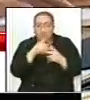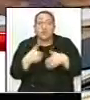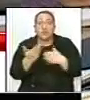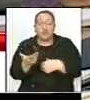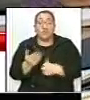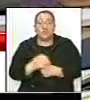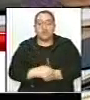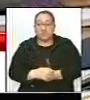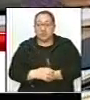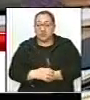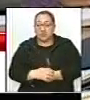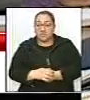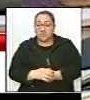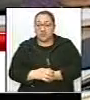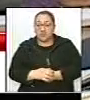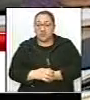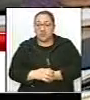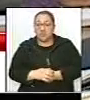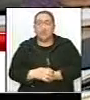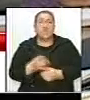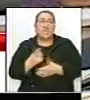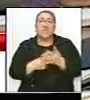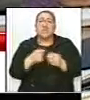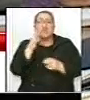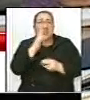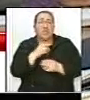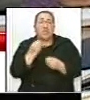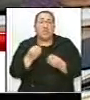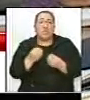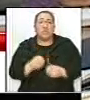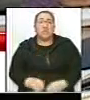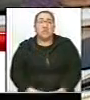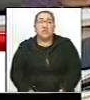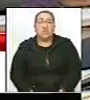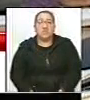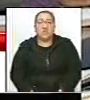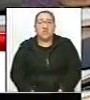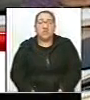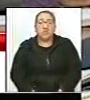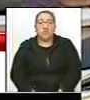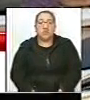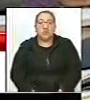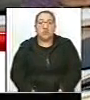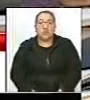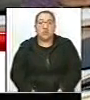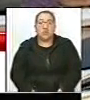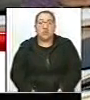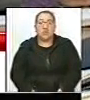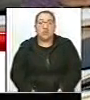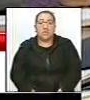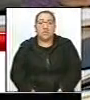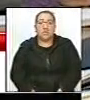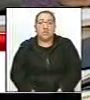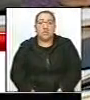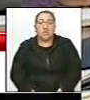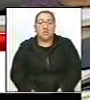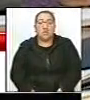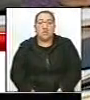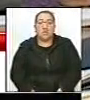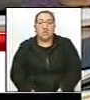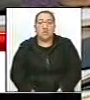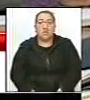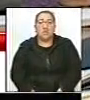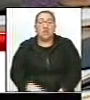caso, digamos que paradójico. ¿Por qué? Porque la Convención, que tiene entre sus productos